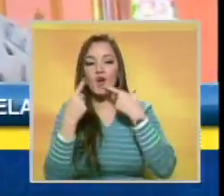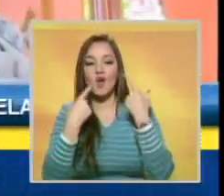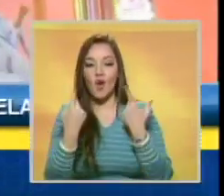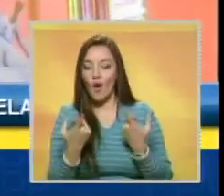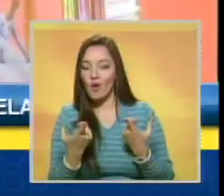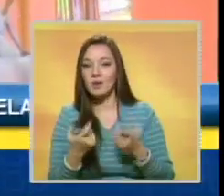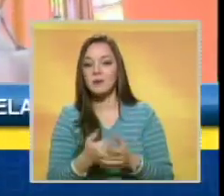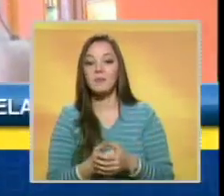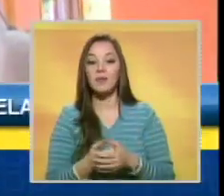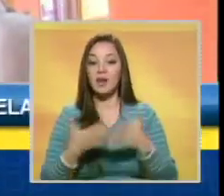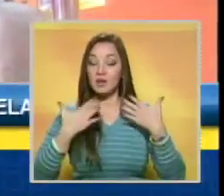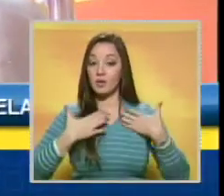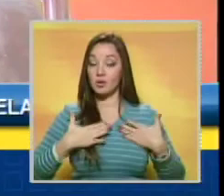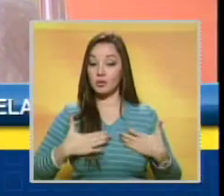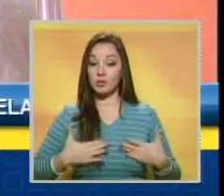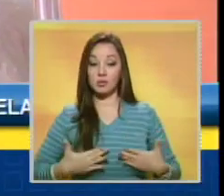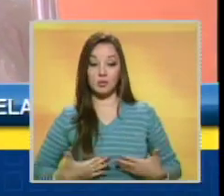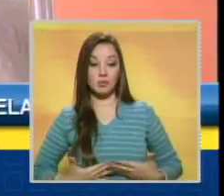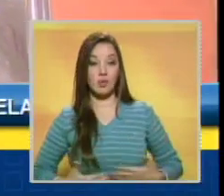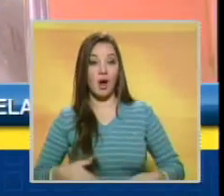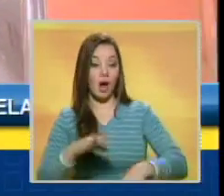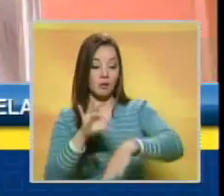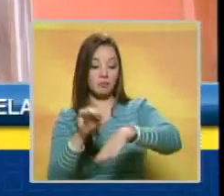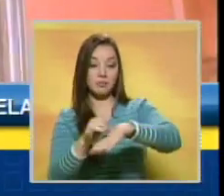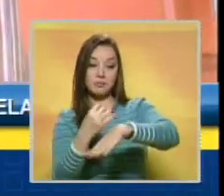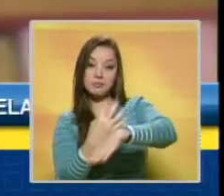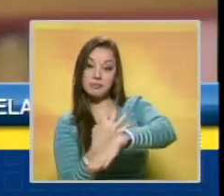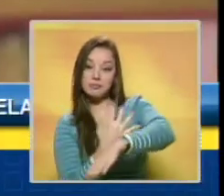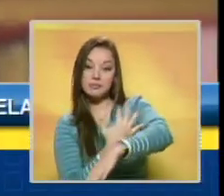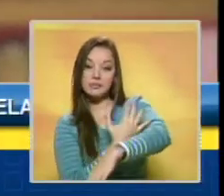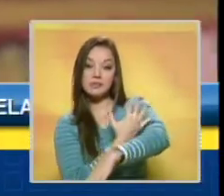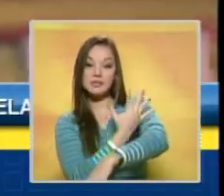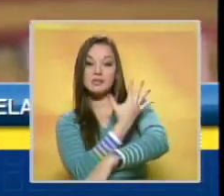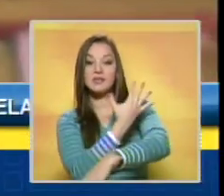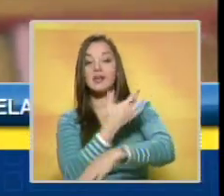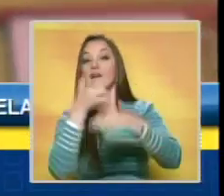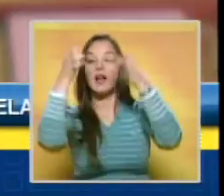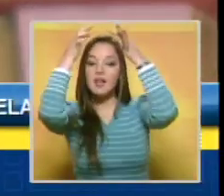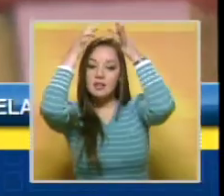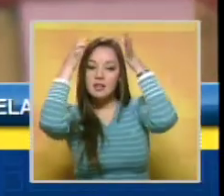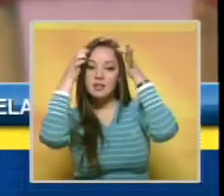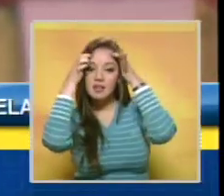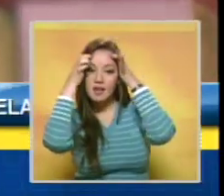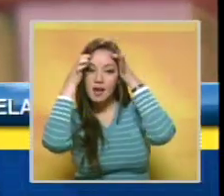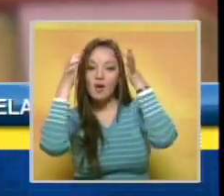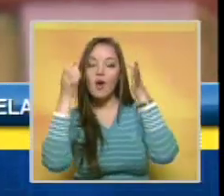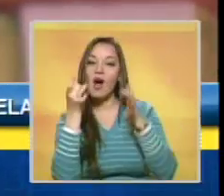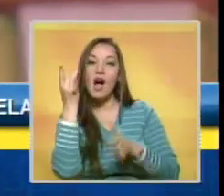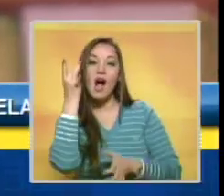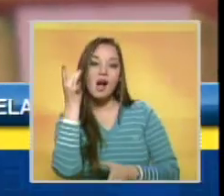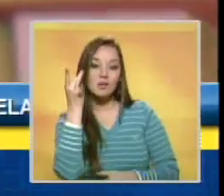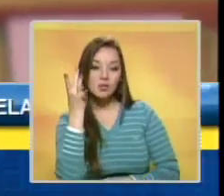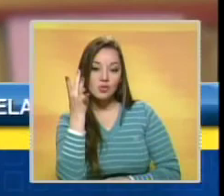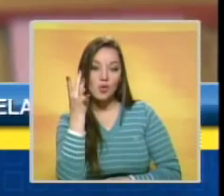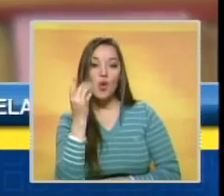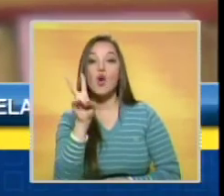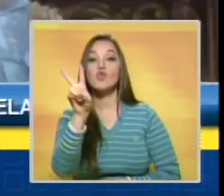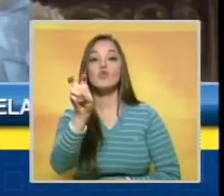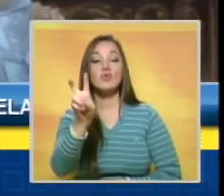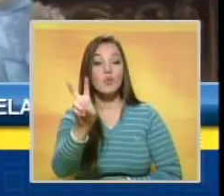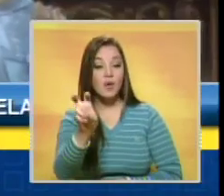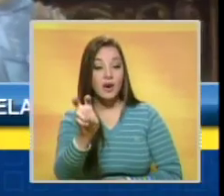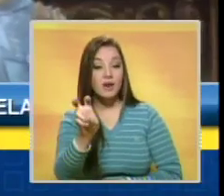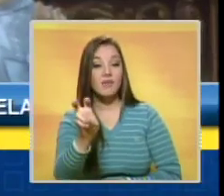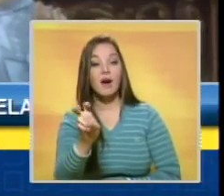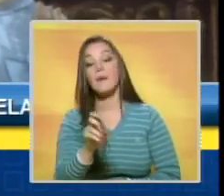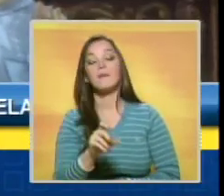cubierto de tul bordado en Turquía con cristales y perlas. El orfebre George Wirtz hizo una nueva corona para el Niño Jesús y